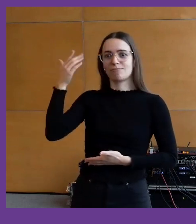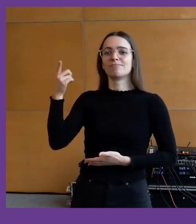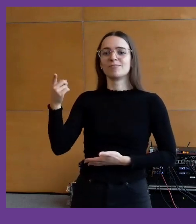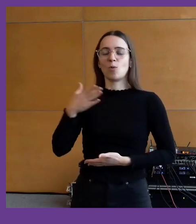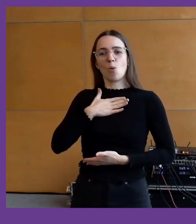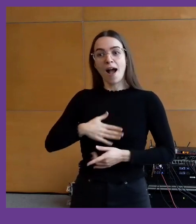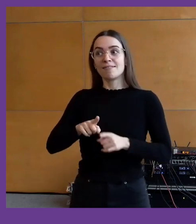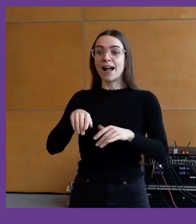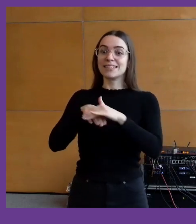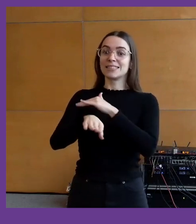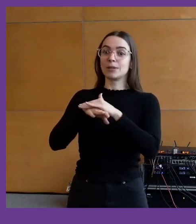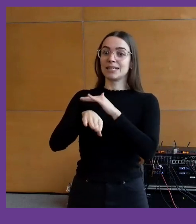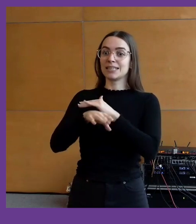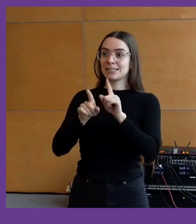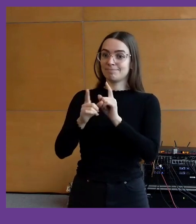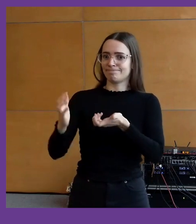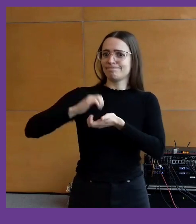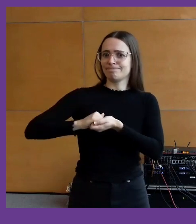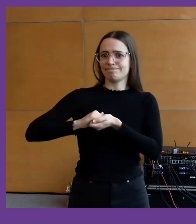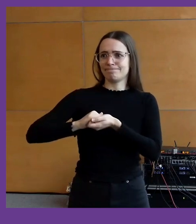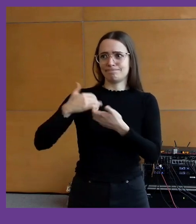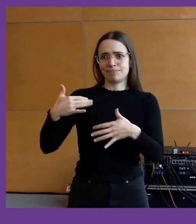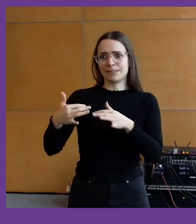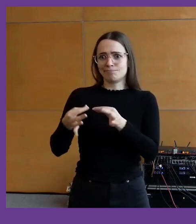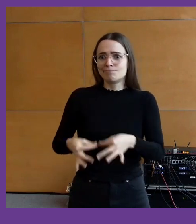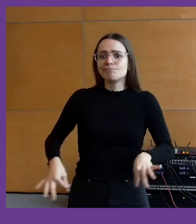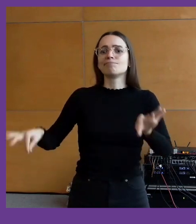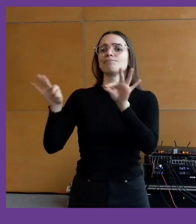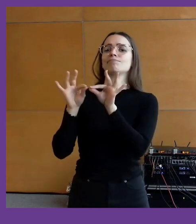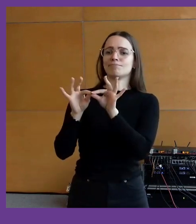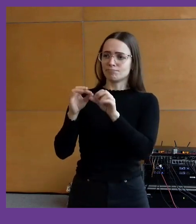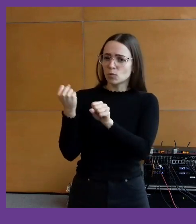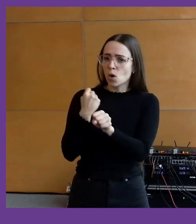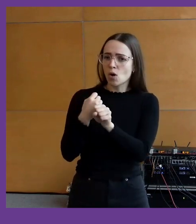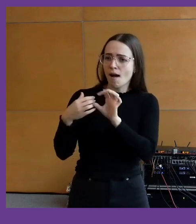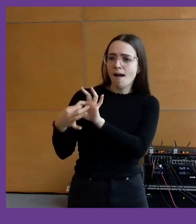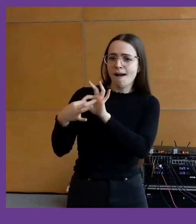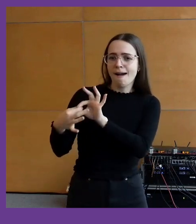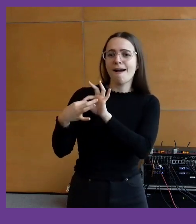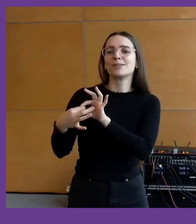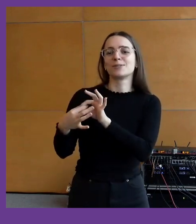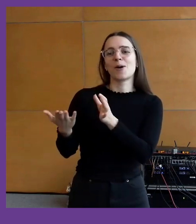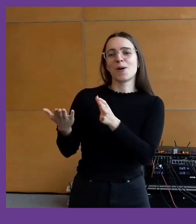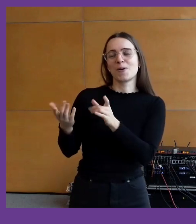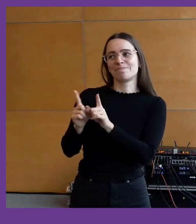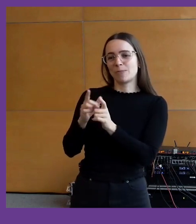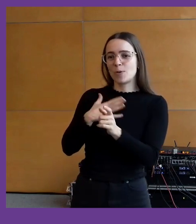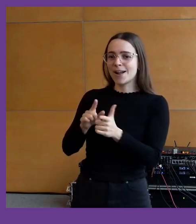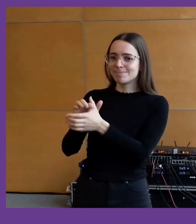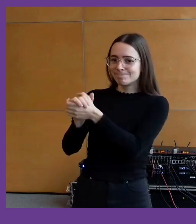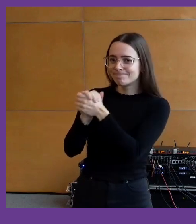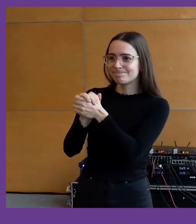accesibilidad desde el principio. Por eso, enhorabuena y gracias por el trabajo que estás haciendo en ONU Turismo. Adelante,